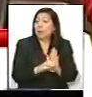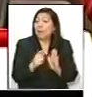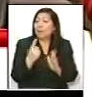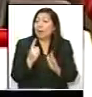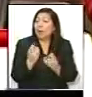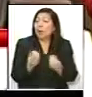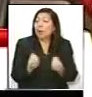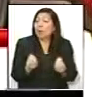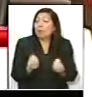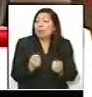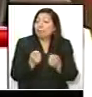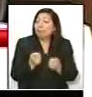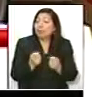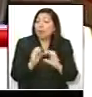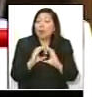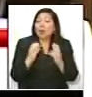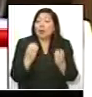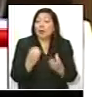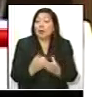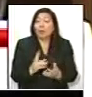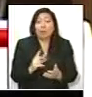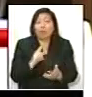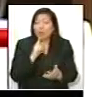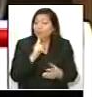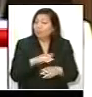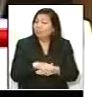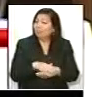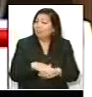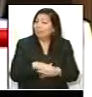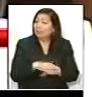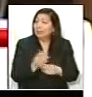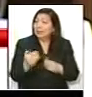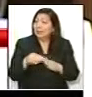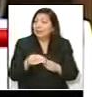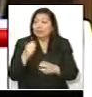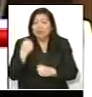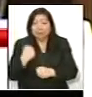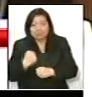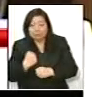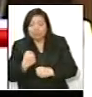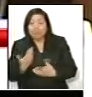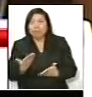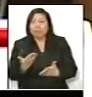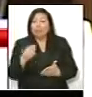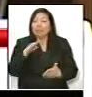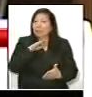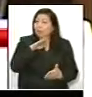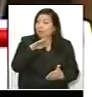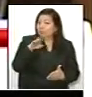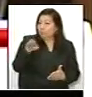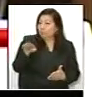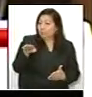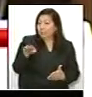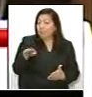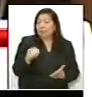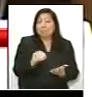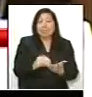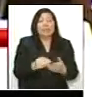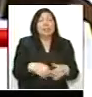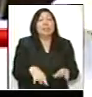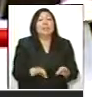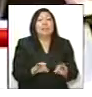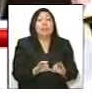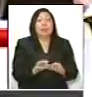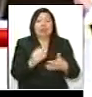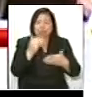como instrumento de presión al Congreso de la República. No estamos tratando ingreso de tropas o autorización de viaje para tratarlo con la prioridad que